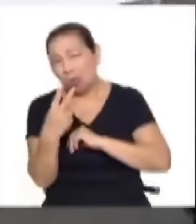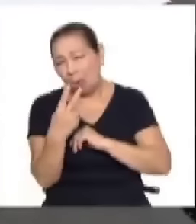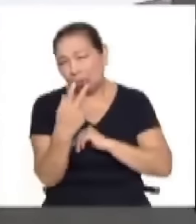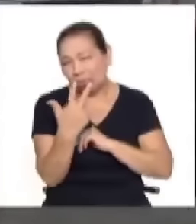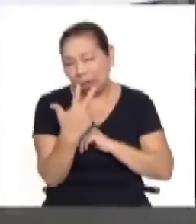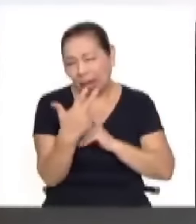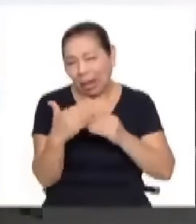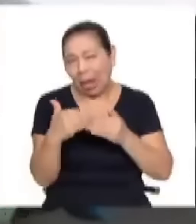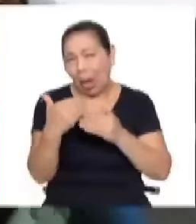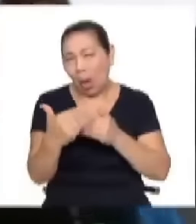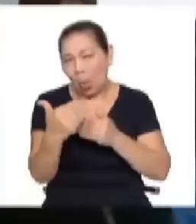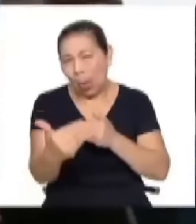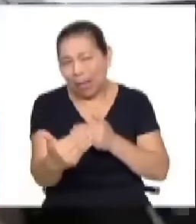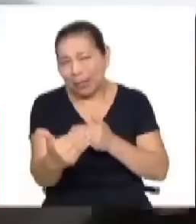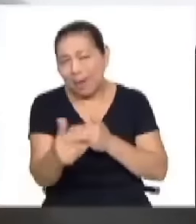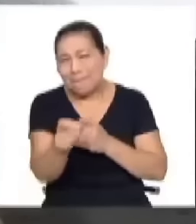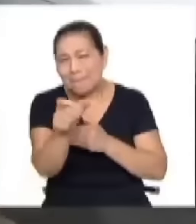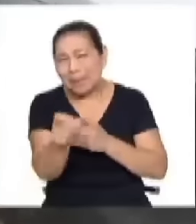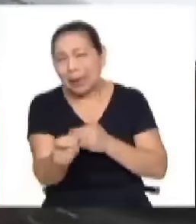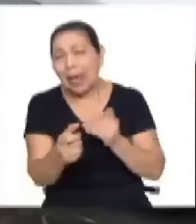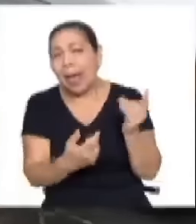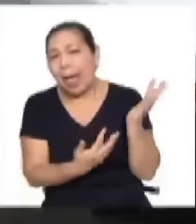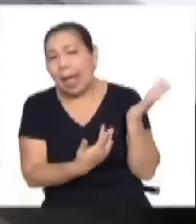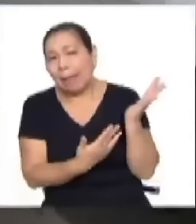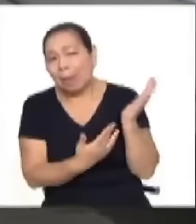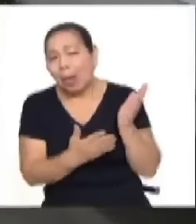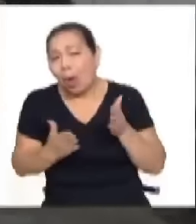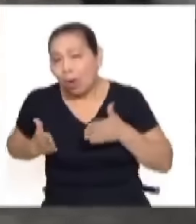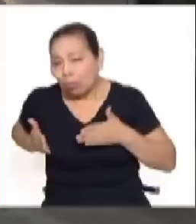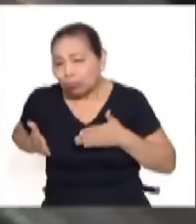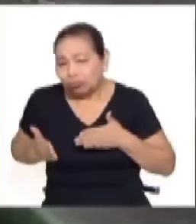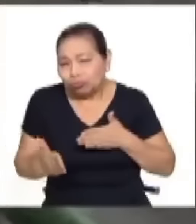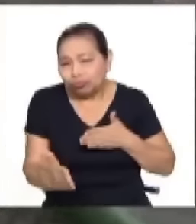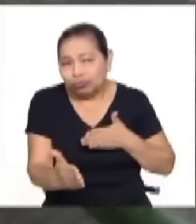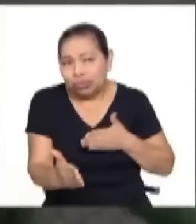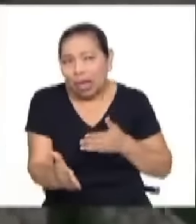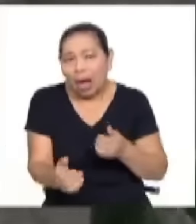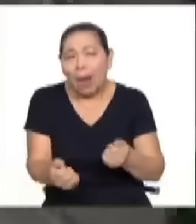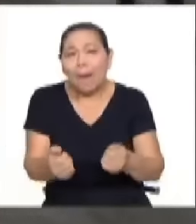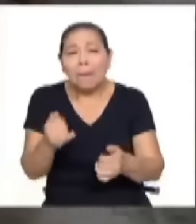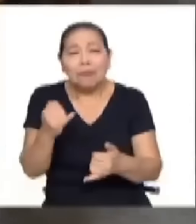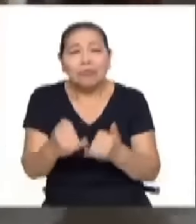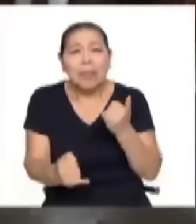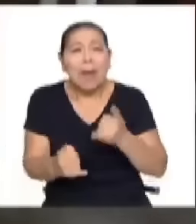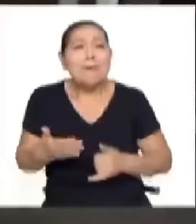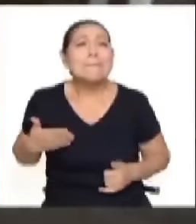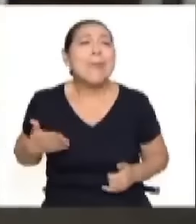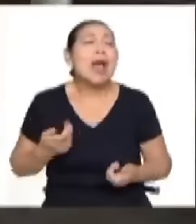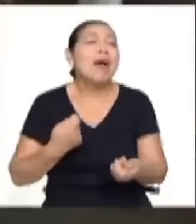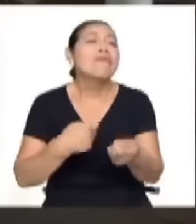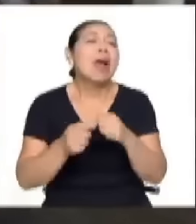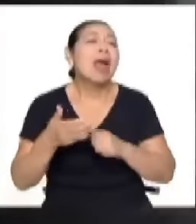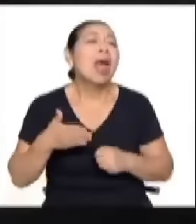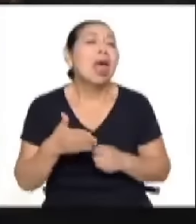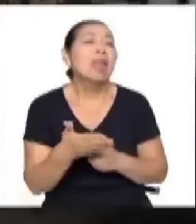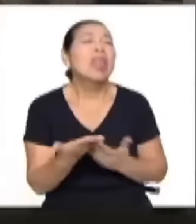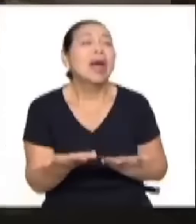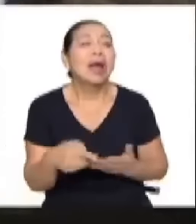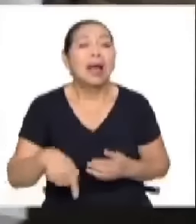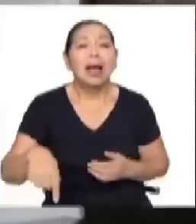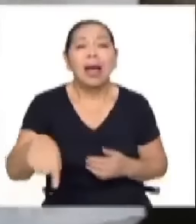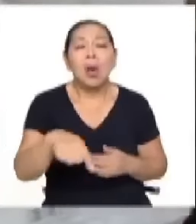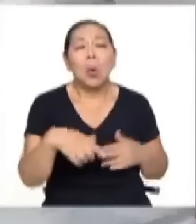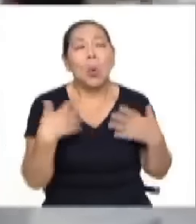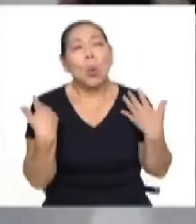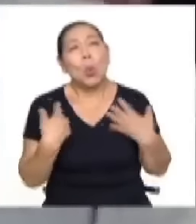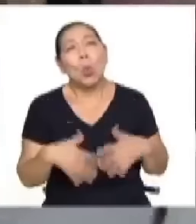o tres cuadras de personas esperando poder ingresar al terminal pesquero. Y lo que también queremos resaltar es